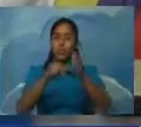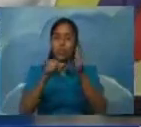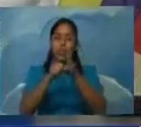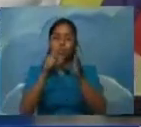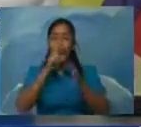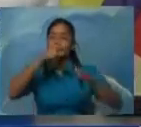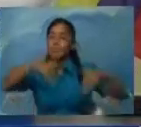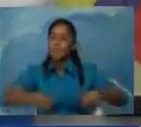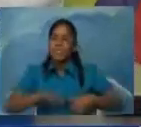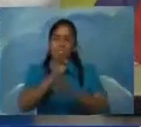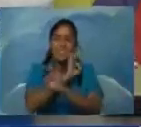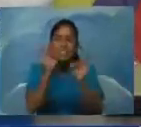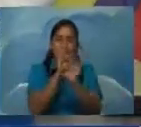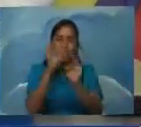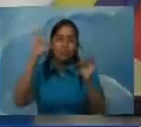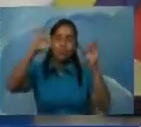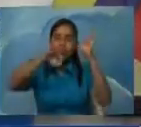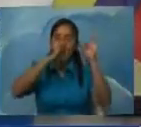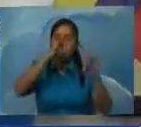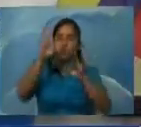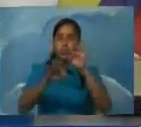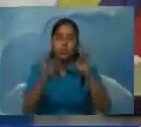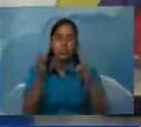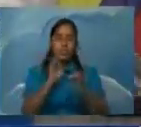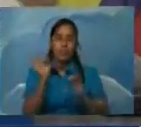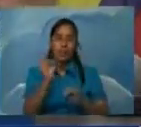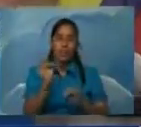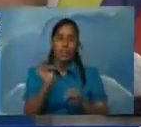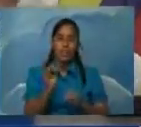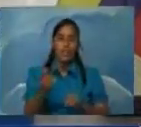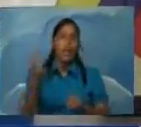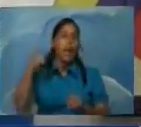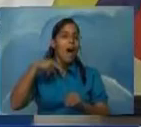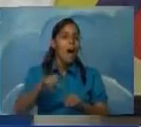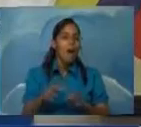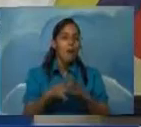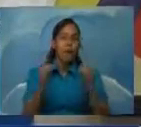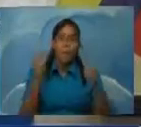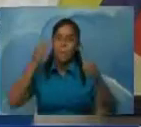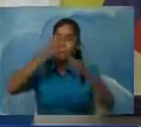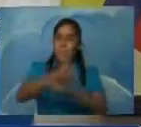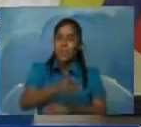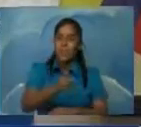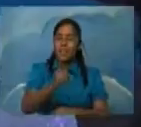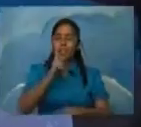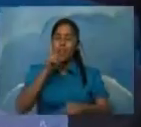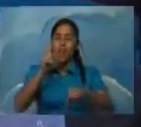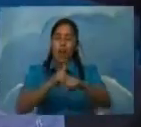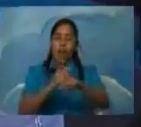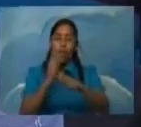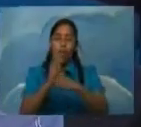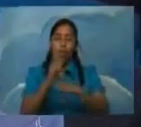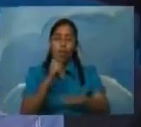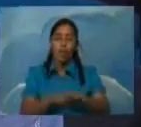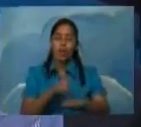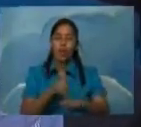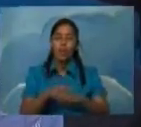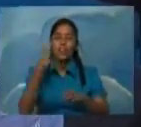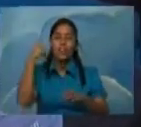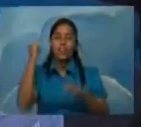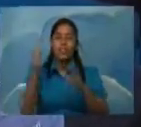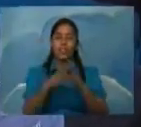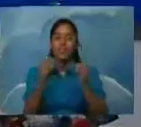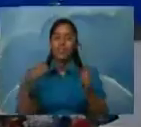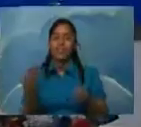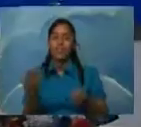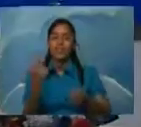el ruido de un mosquito. Habrá media hora de silencio para que los